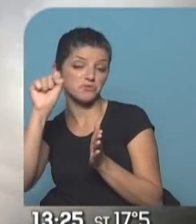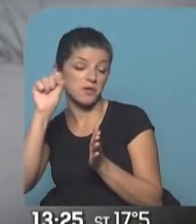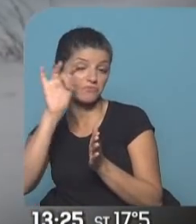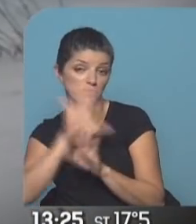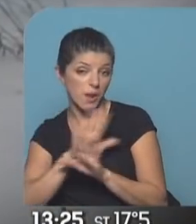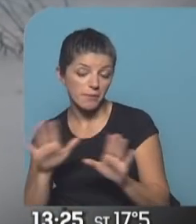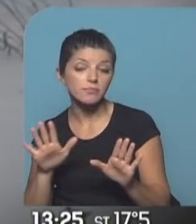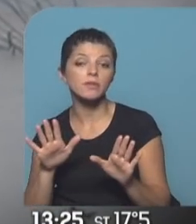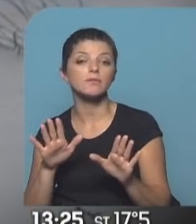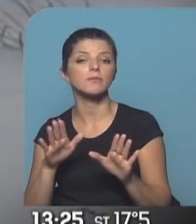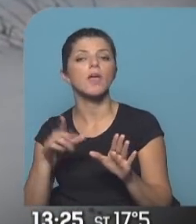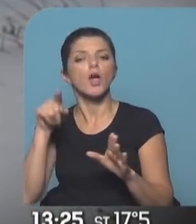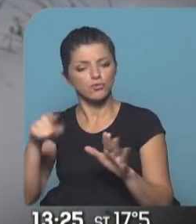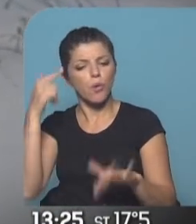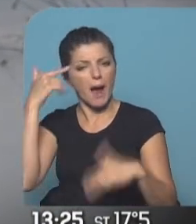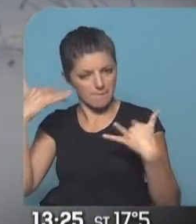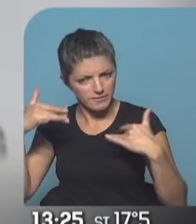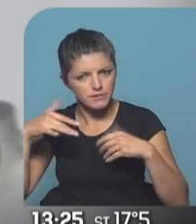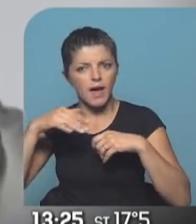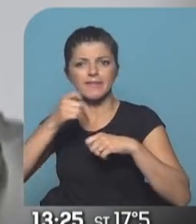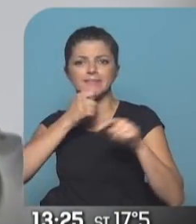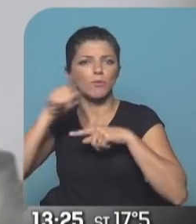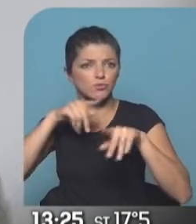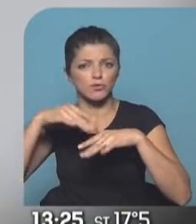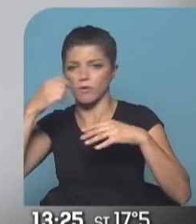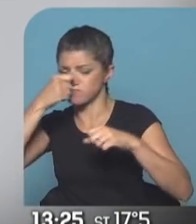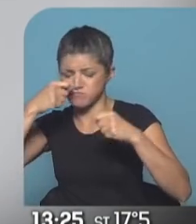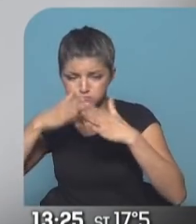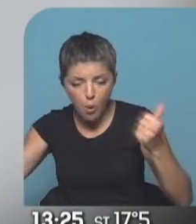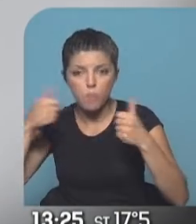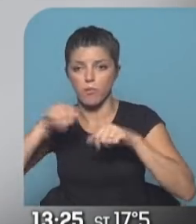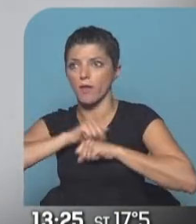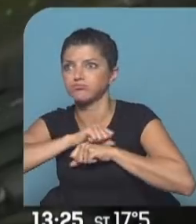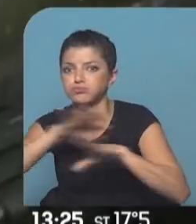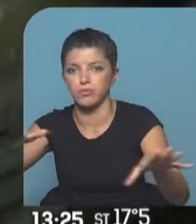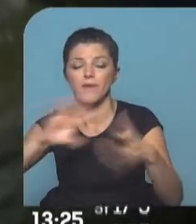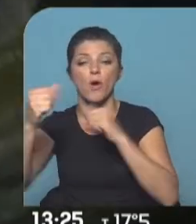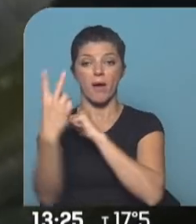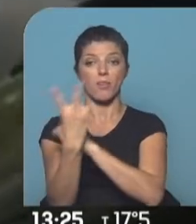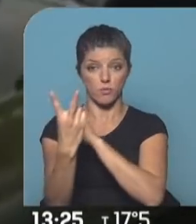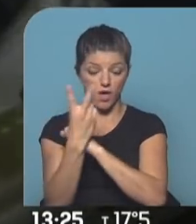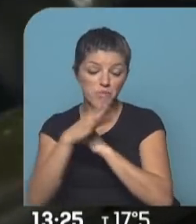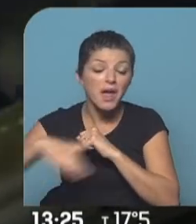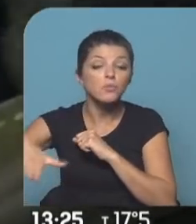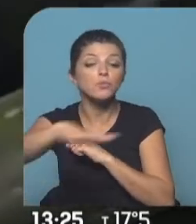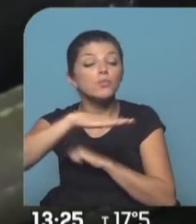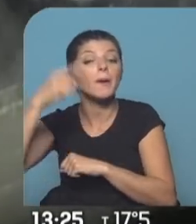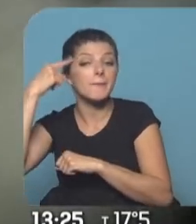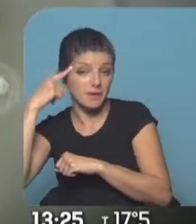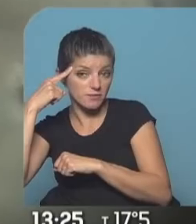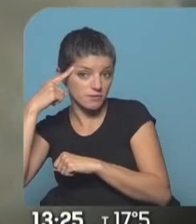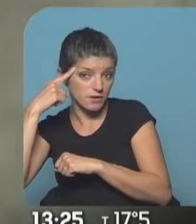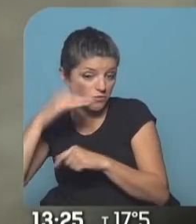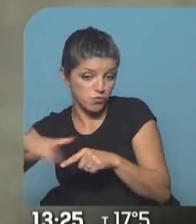todo de mantener en forma su capacidad de despliegue rápido y su fuerza de disuasión en una zona geográfica que consideran parte de su área